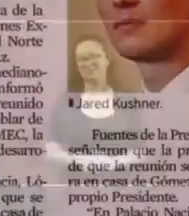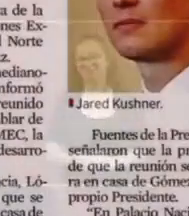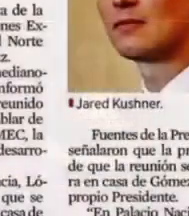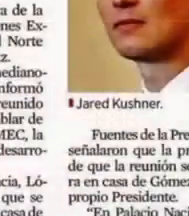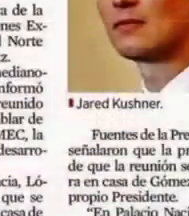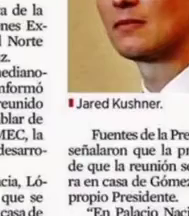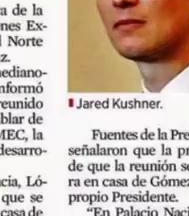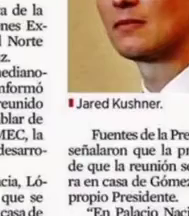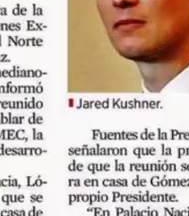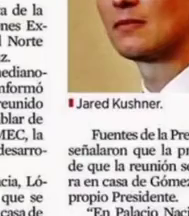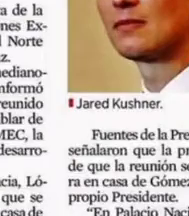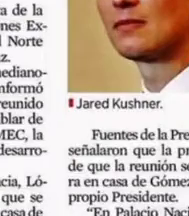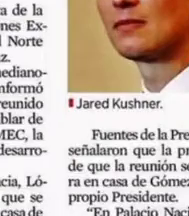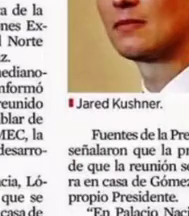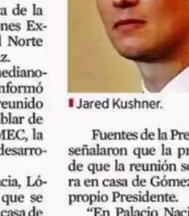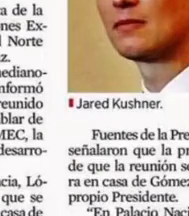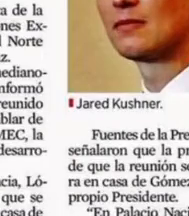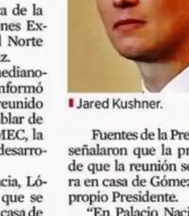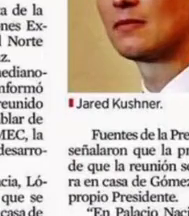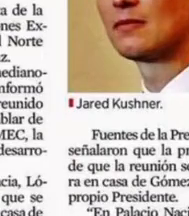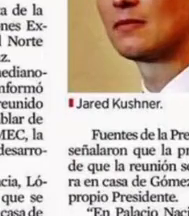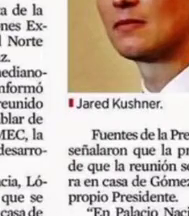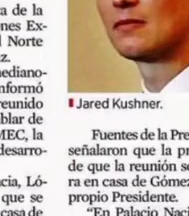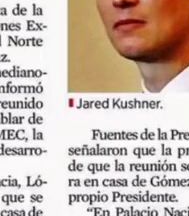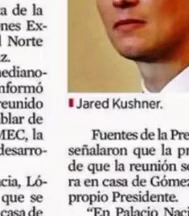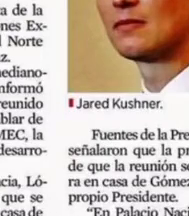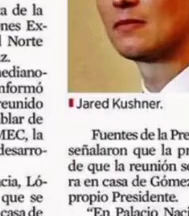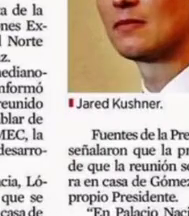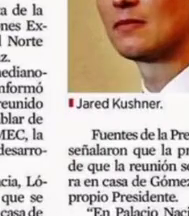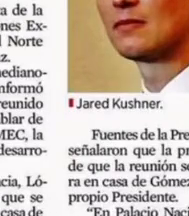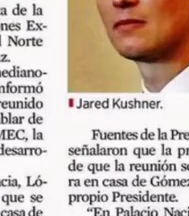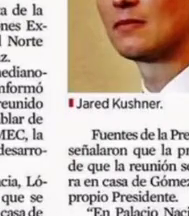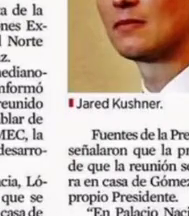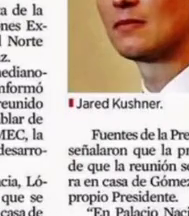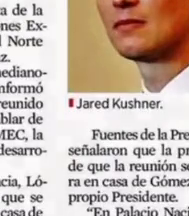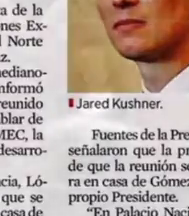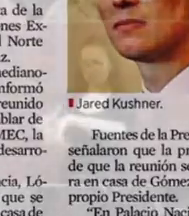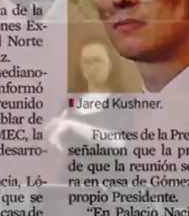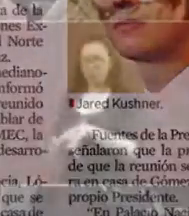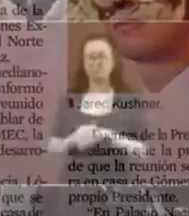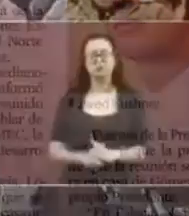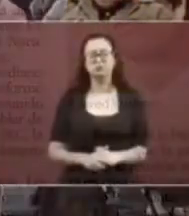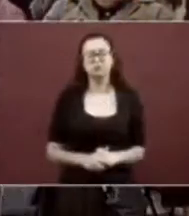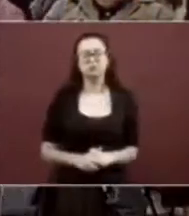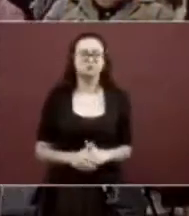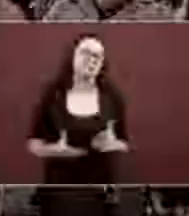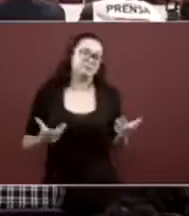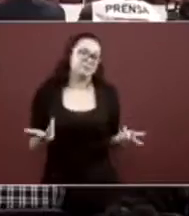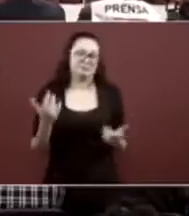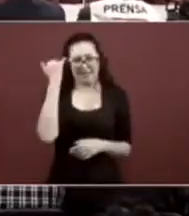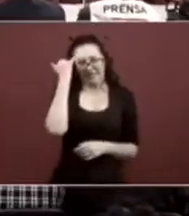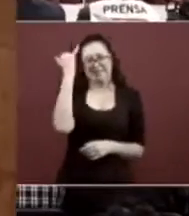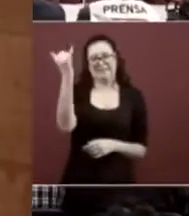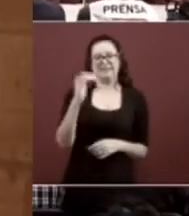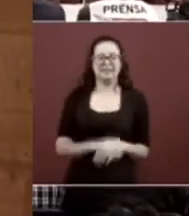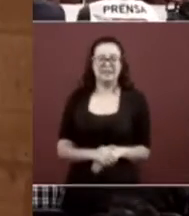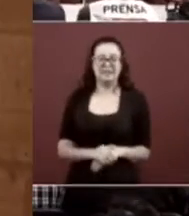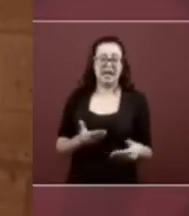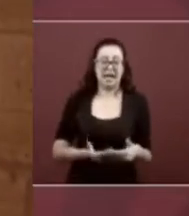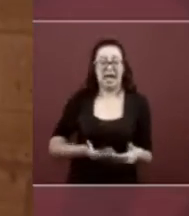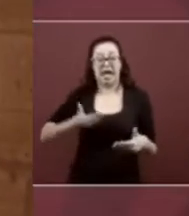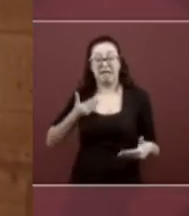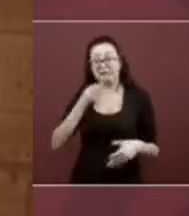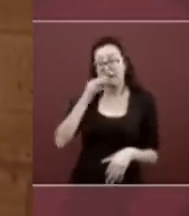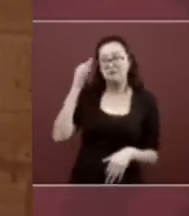Creo que se les informó, ¿no? Cuando terminó el encuentro. Sí, es que si no, también, imagínense, se informa antes,